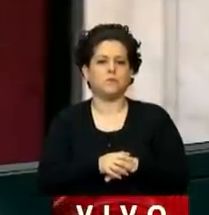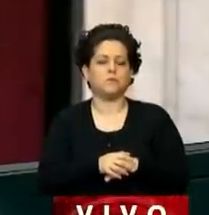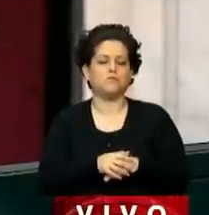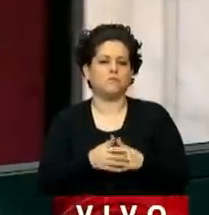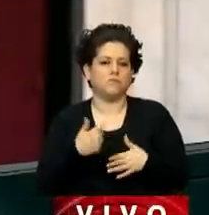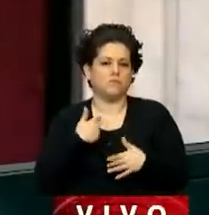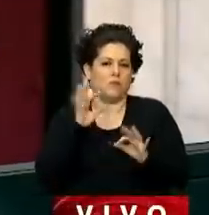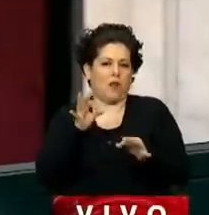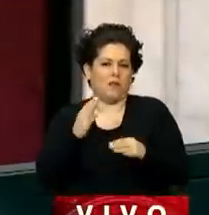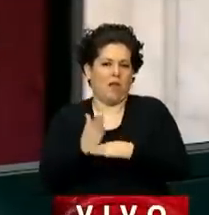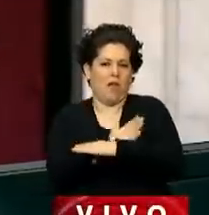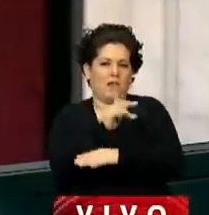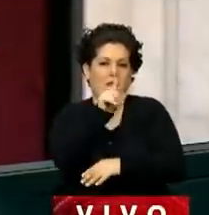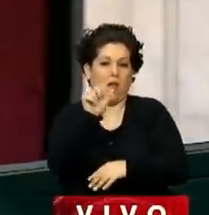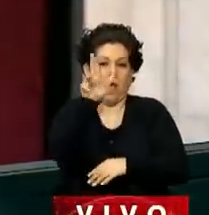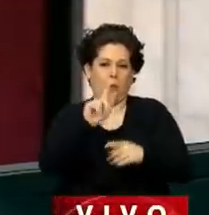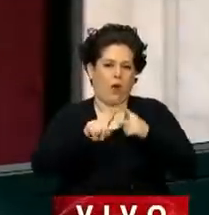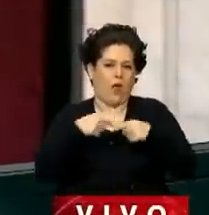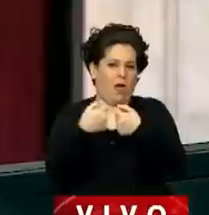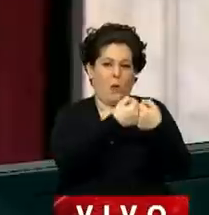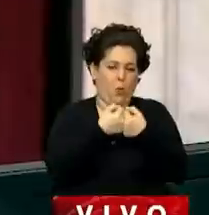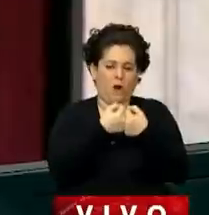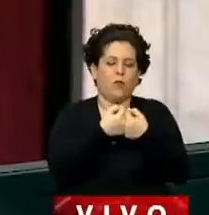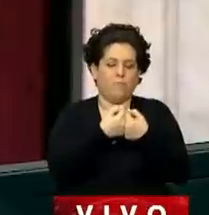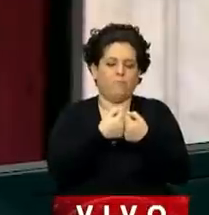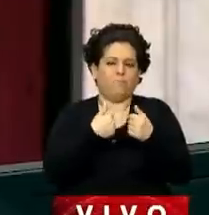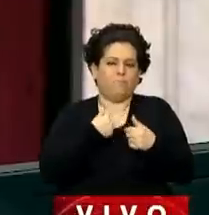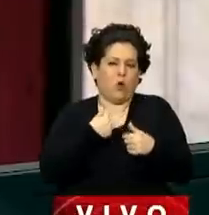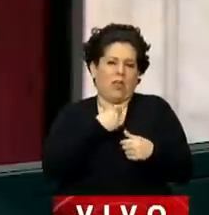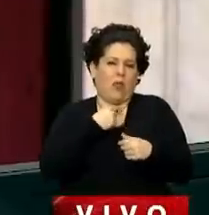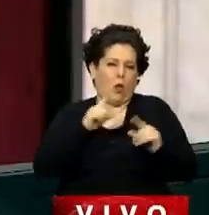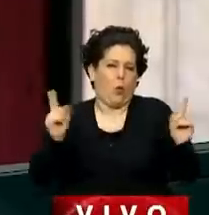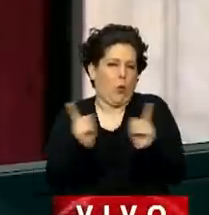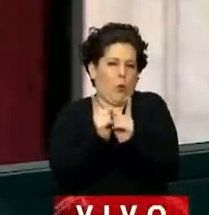el acuerdo de labor parlamentaria, simplemente y brevemente